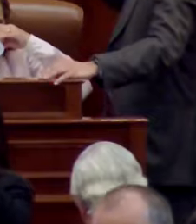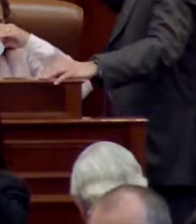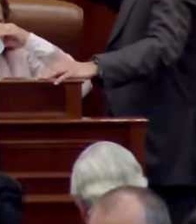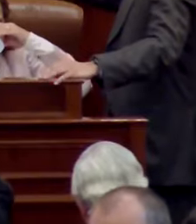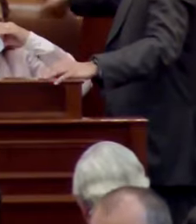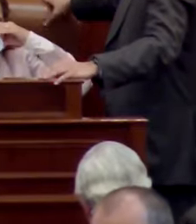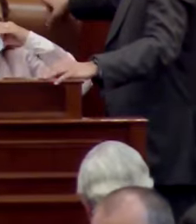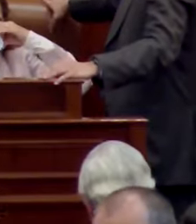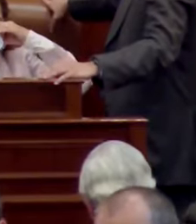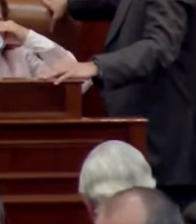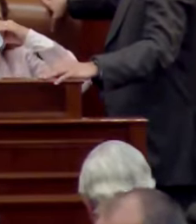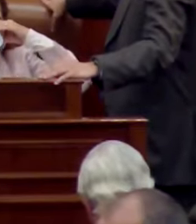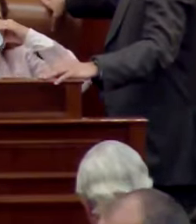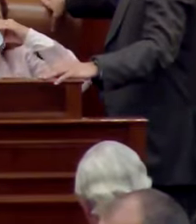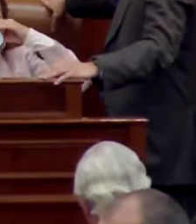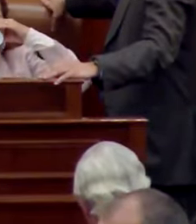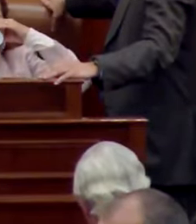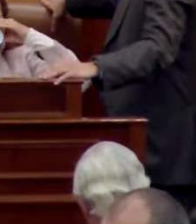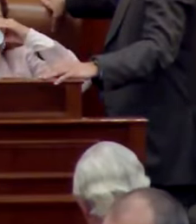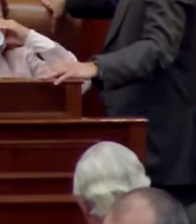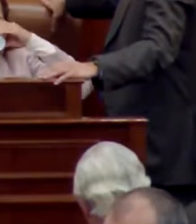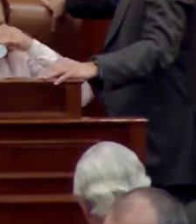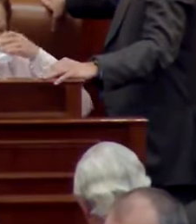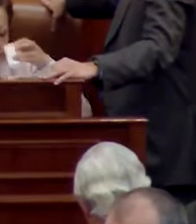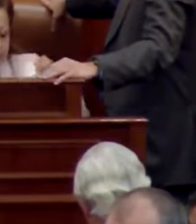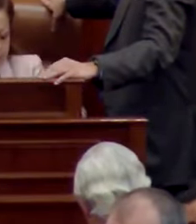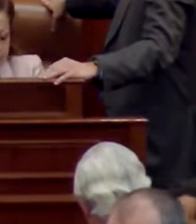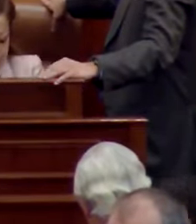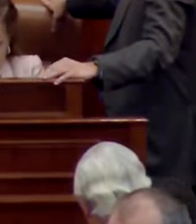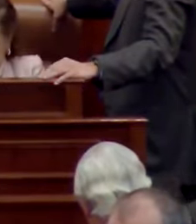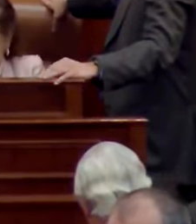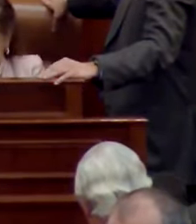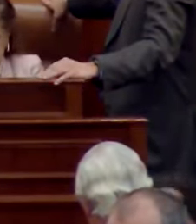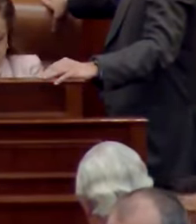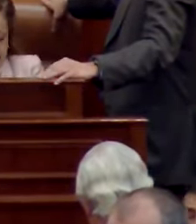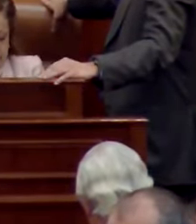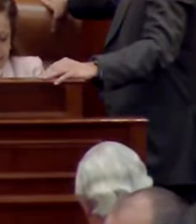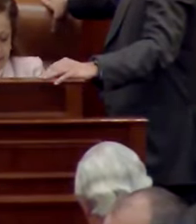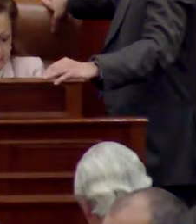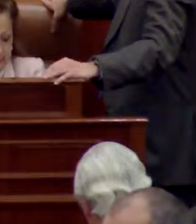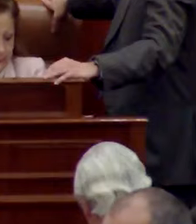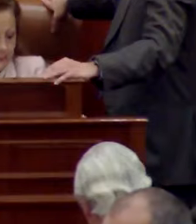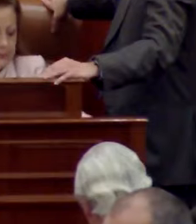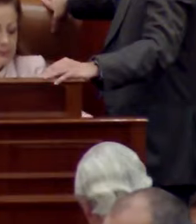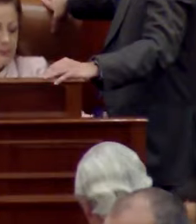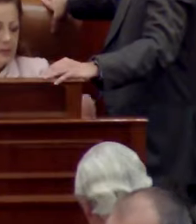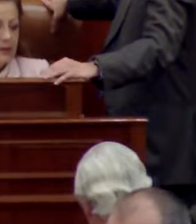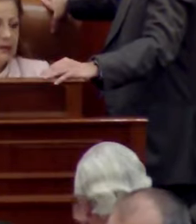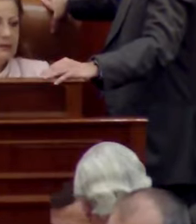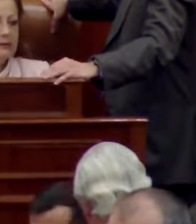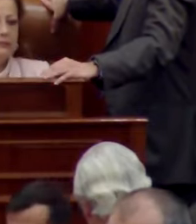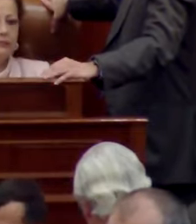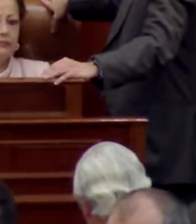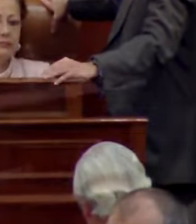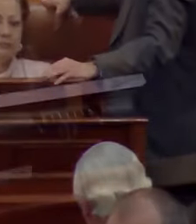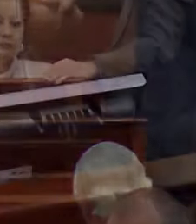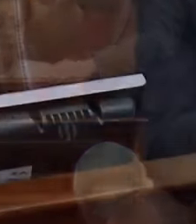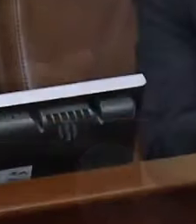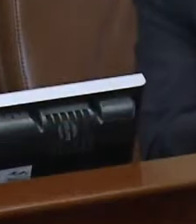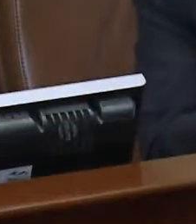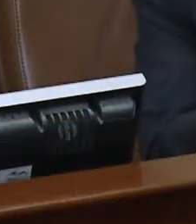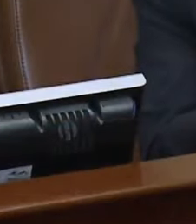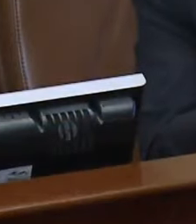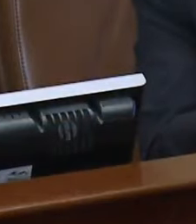debate el proyecto de ley en primer debate el proyecto de ley que busca y que tiene el